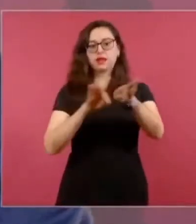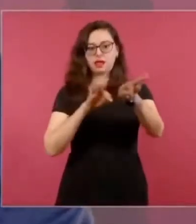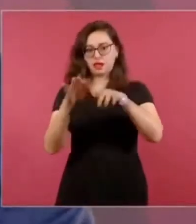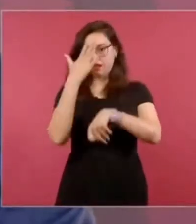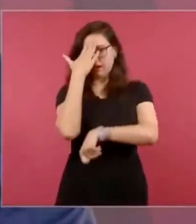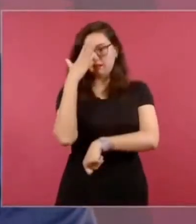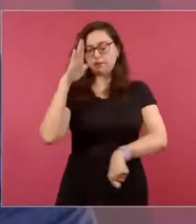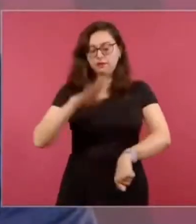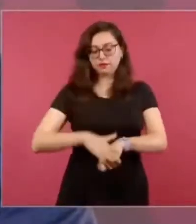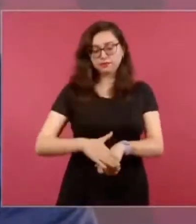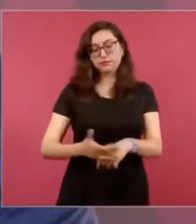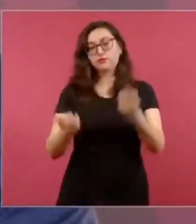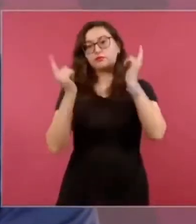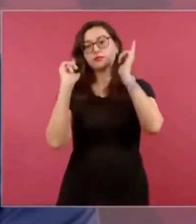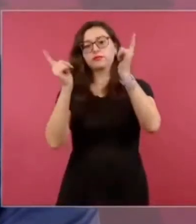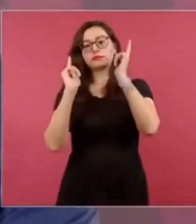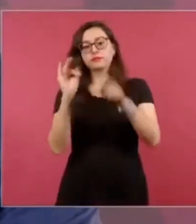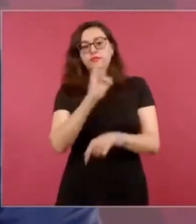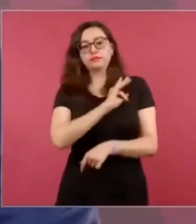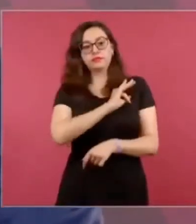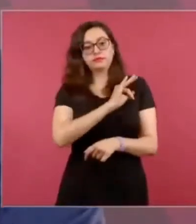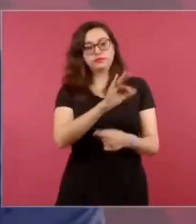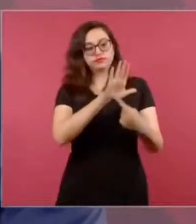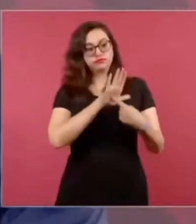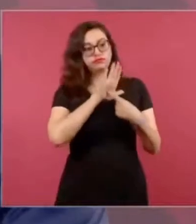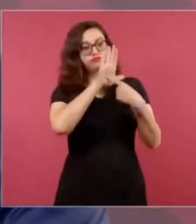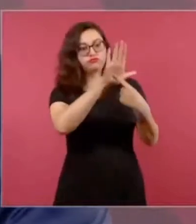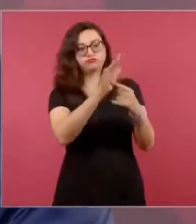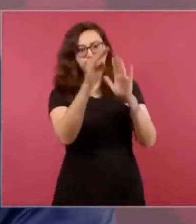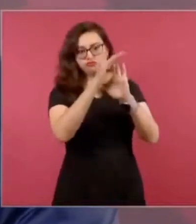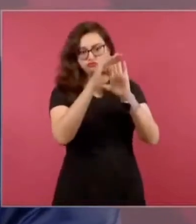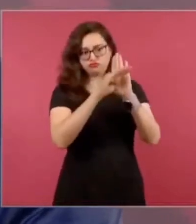a los trabajadores y darles la buena noticia